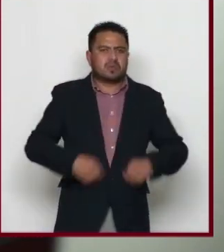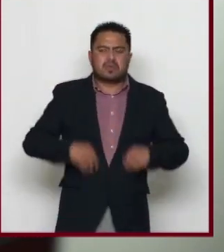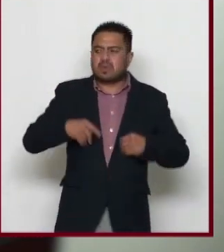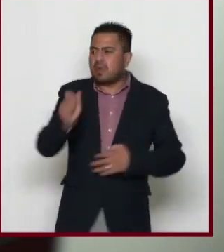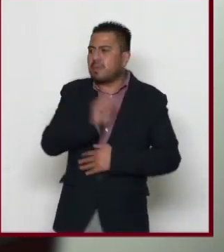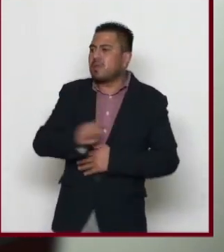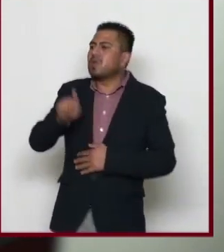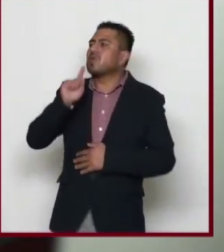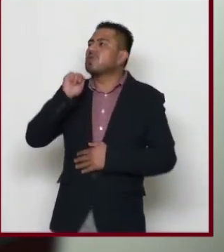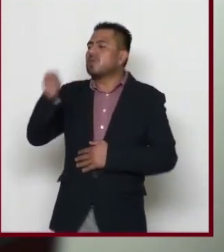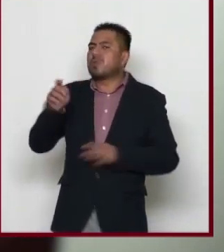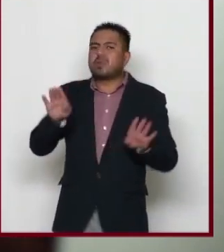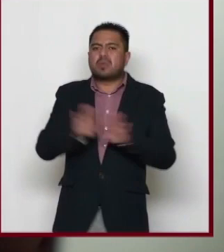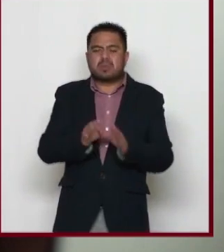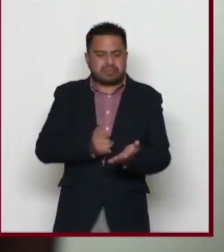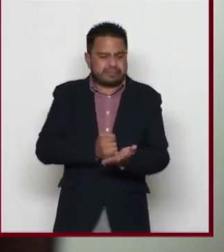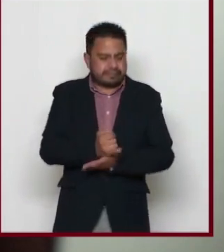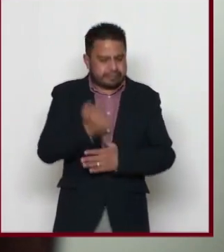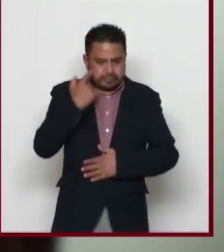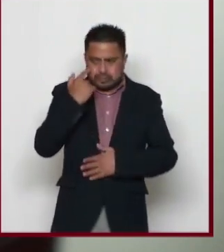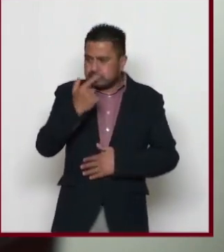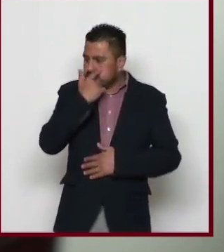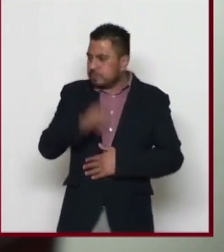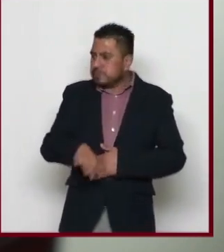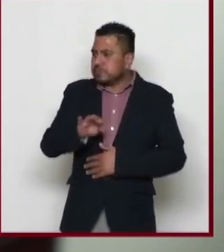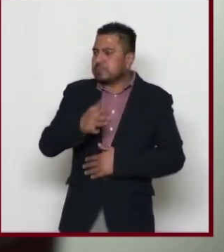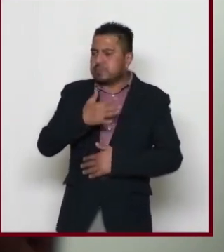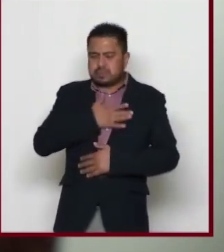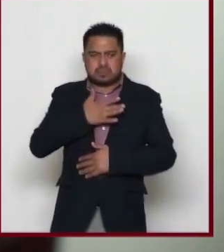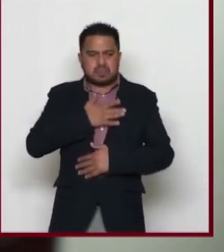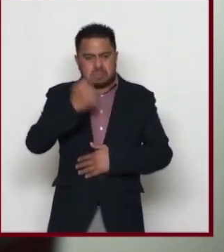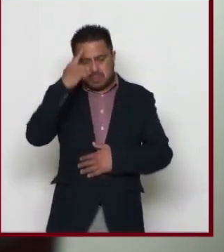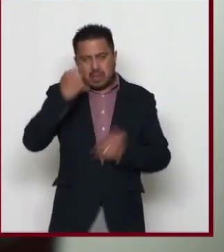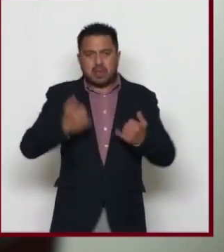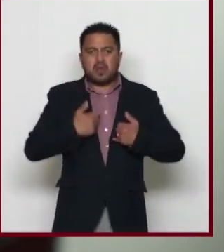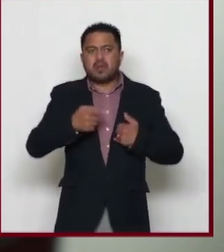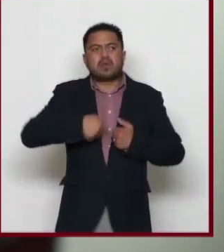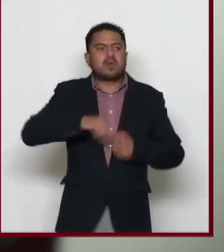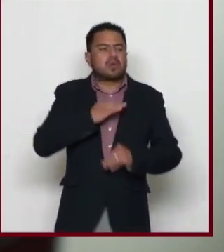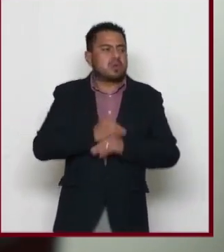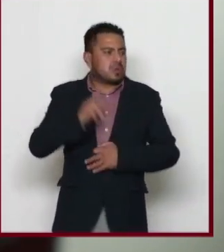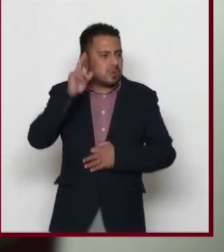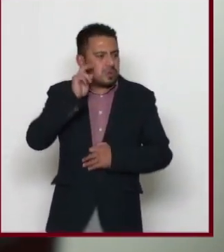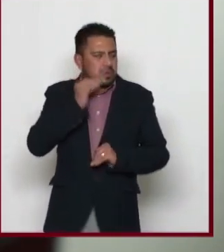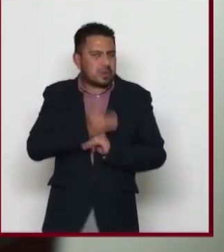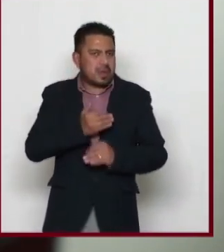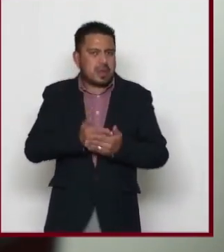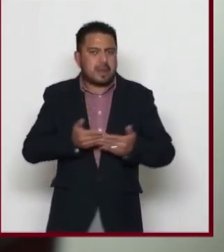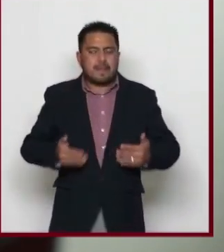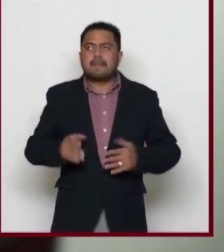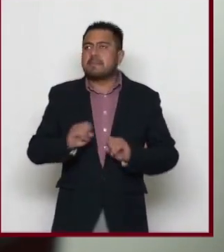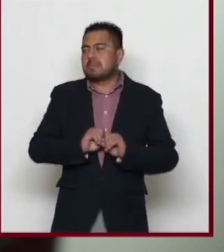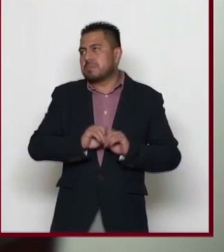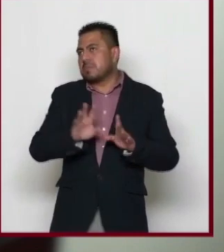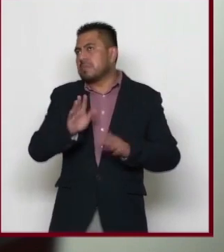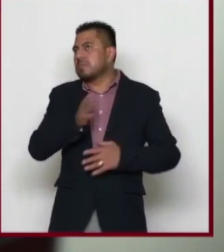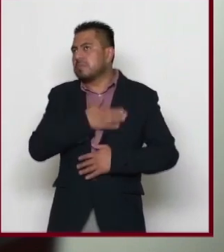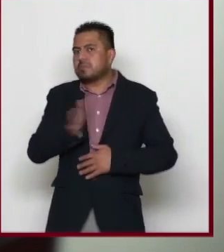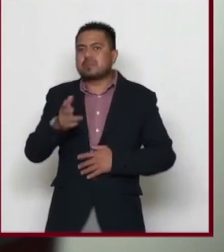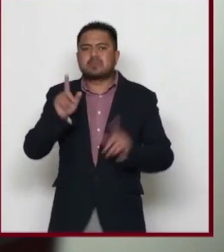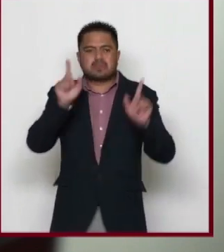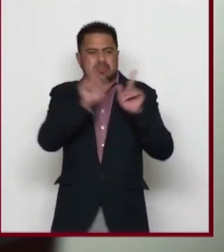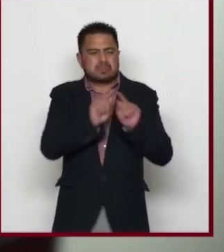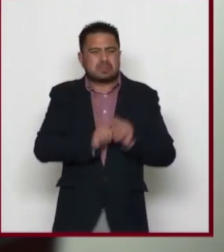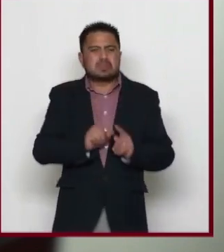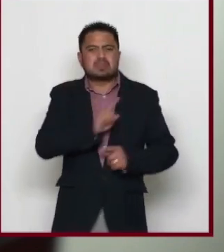que decidir qué era lo que ibas a hacer en tu vida profesional. ¿Cómo fue esa decisión de alguna manera para los chavos que nos